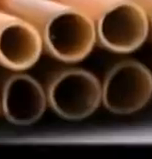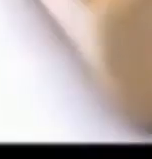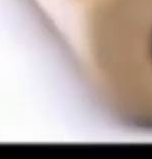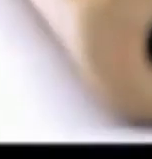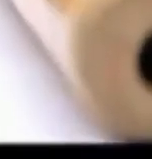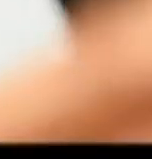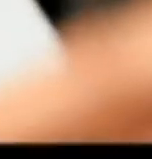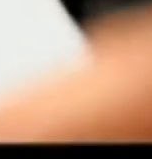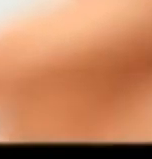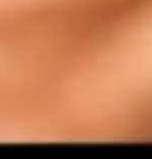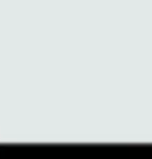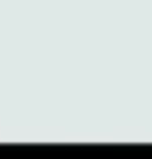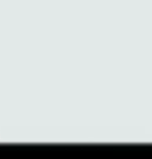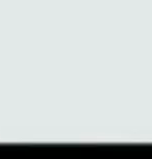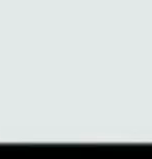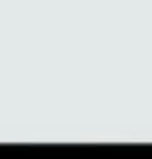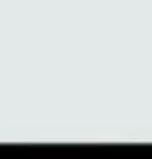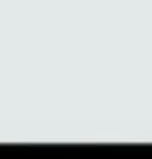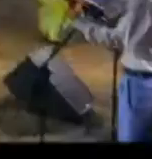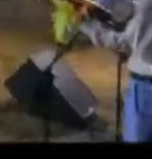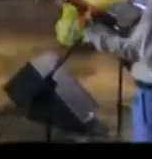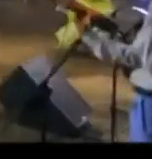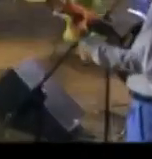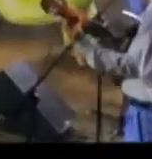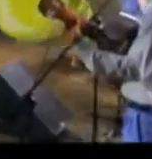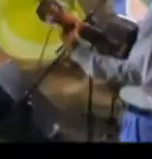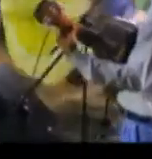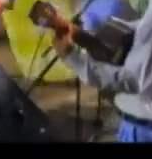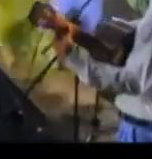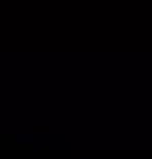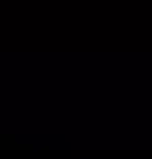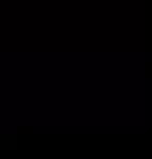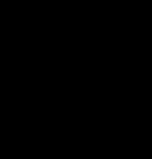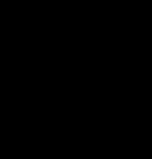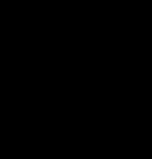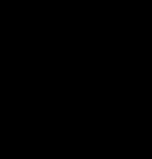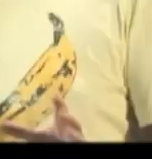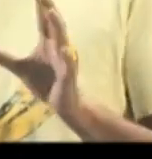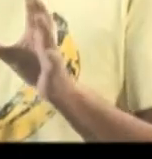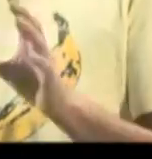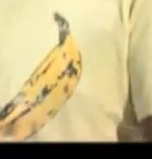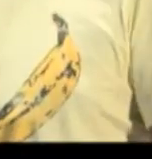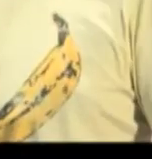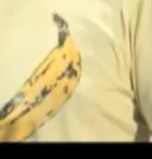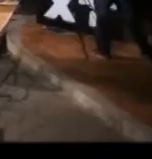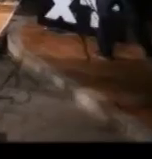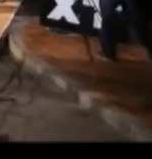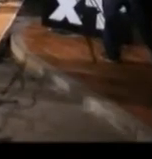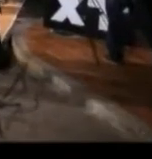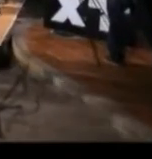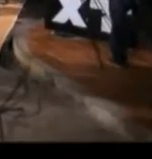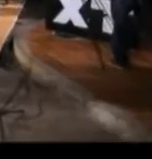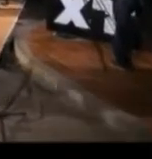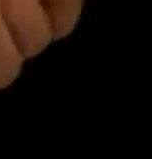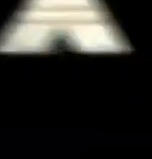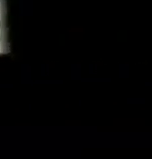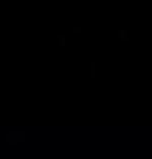Todas las formas de expresión artística tienen su lugar en el nuevo espacio de la Televisión